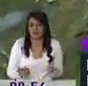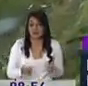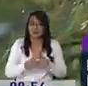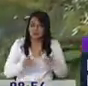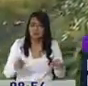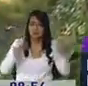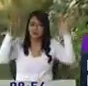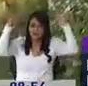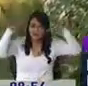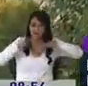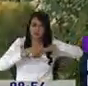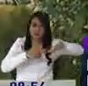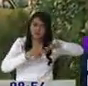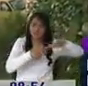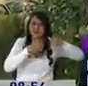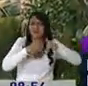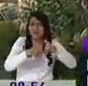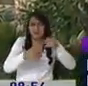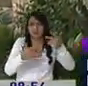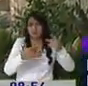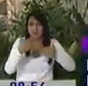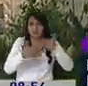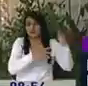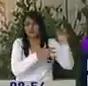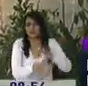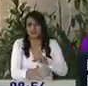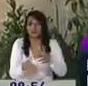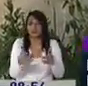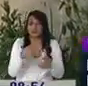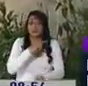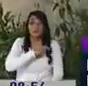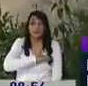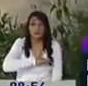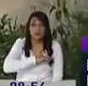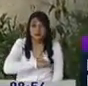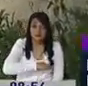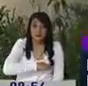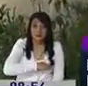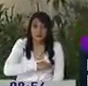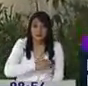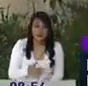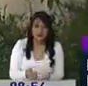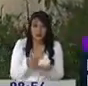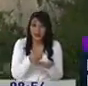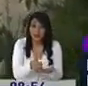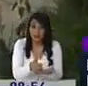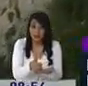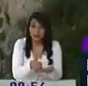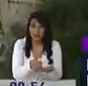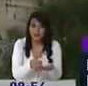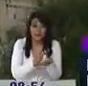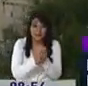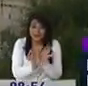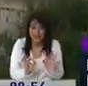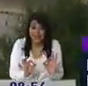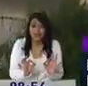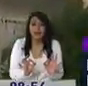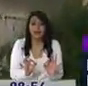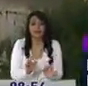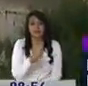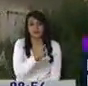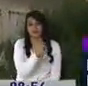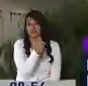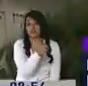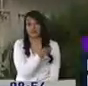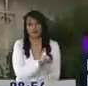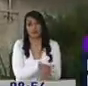de humedad. Y esto puede colapsar en cualquier momento. Si el municipio no hace nada al respecto, serán ellos